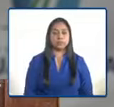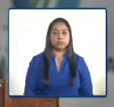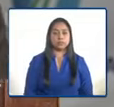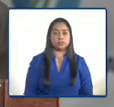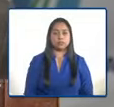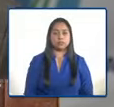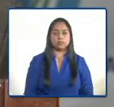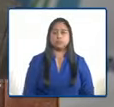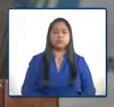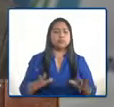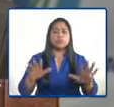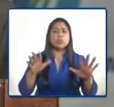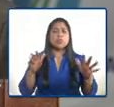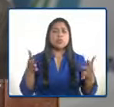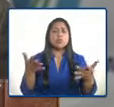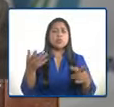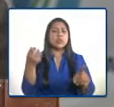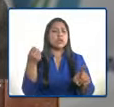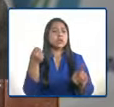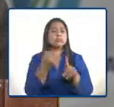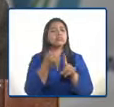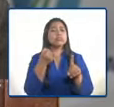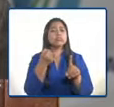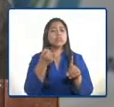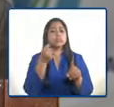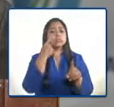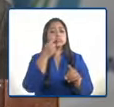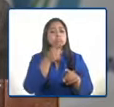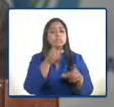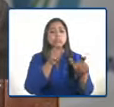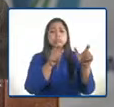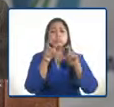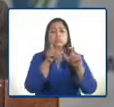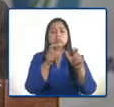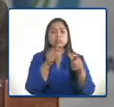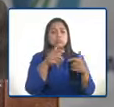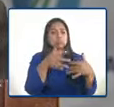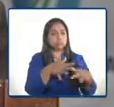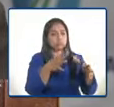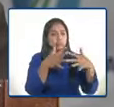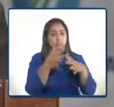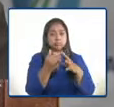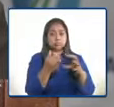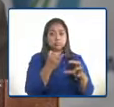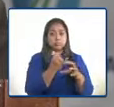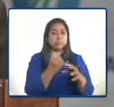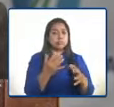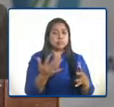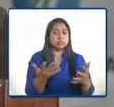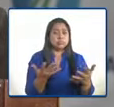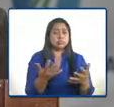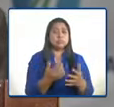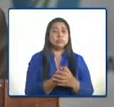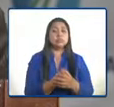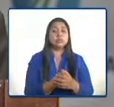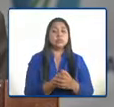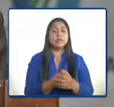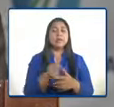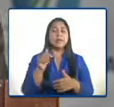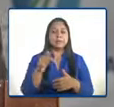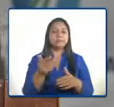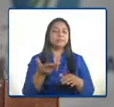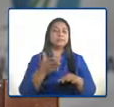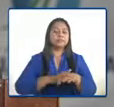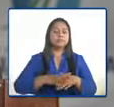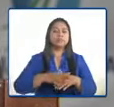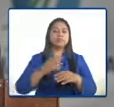¿Cuál es ese impacto en el comercio marítimo internacional? El aumento del